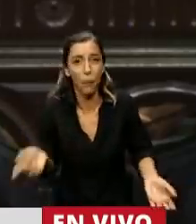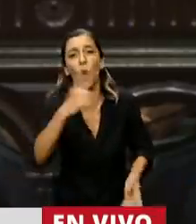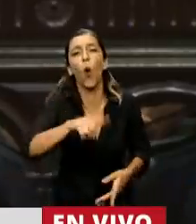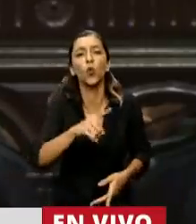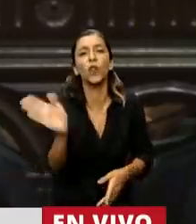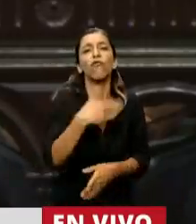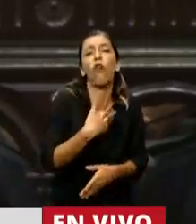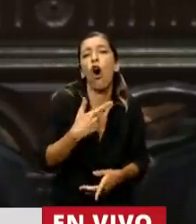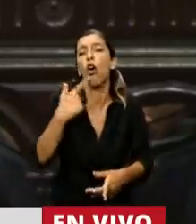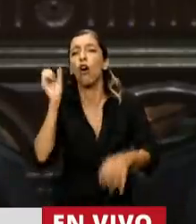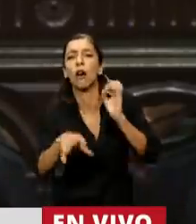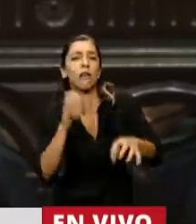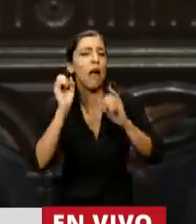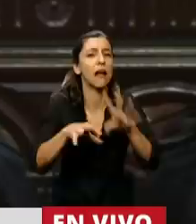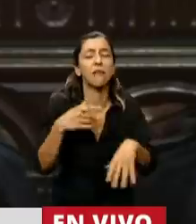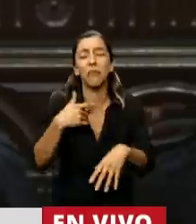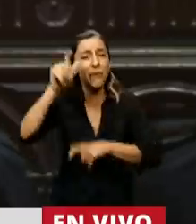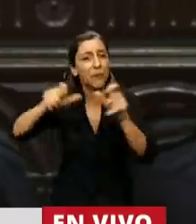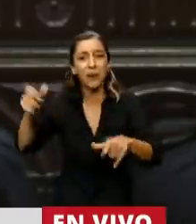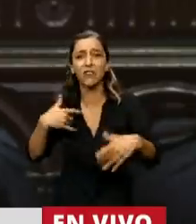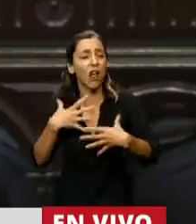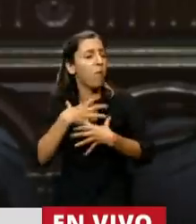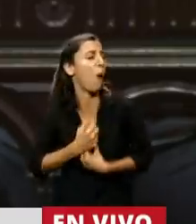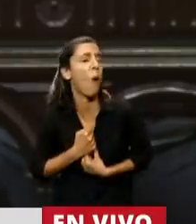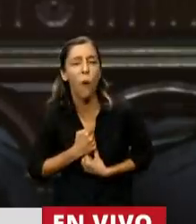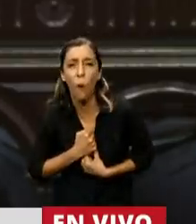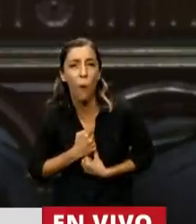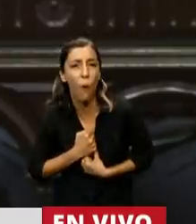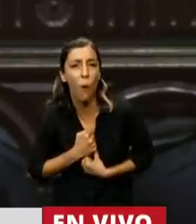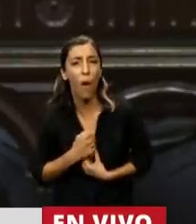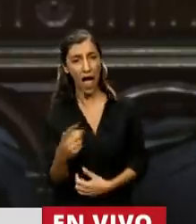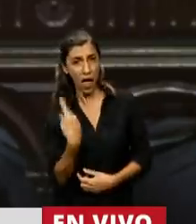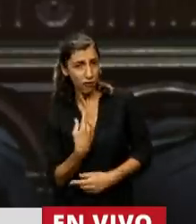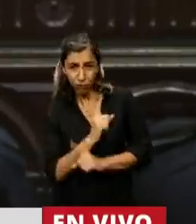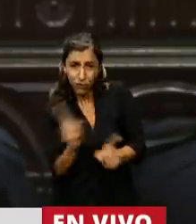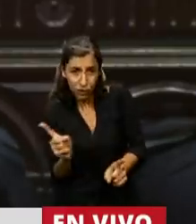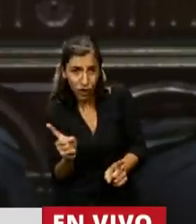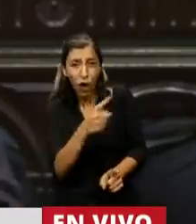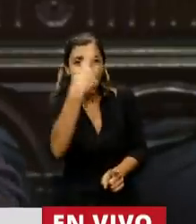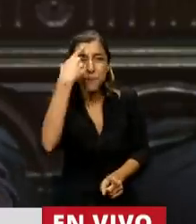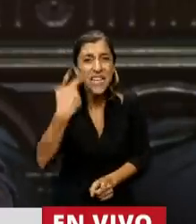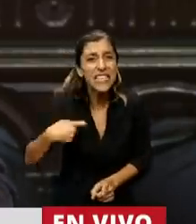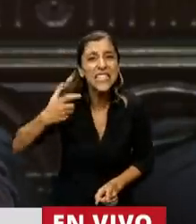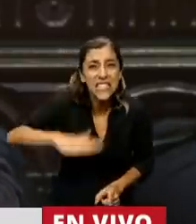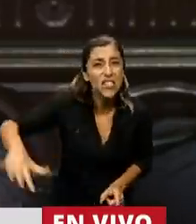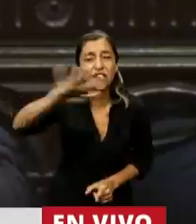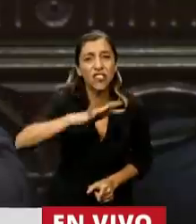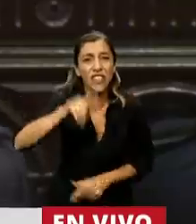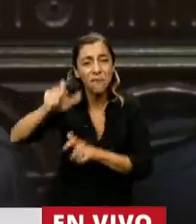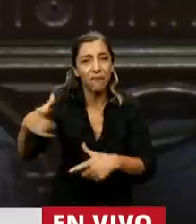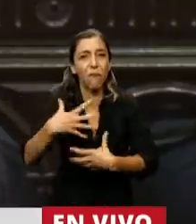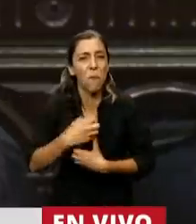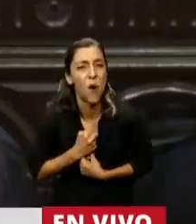mucho desánimo a la gente a nosotros a la gente si me pongo más inteligente